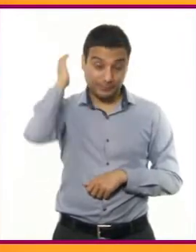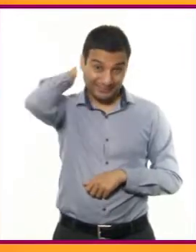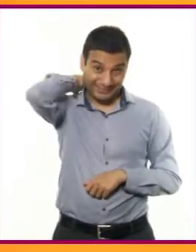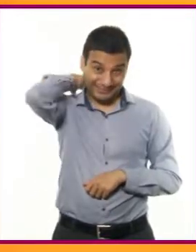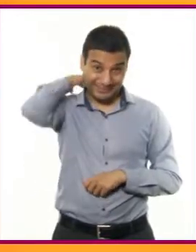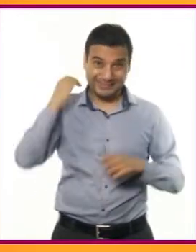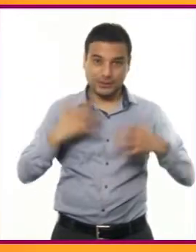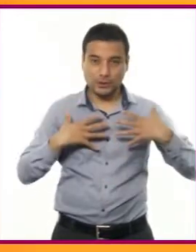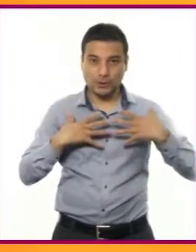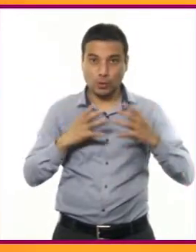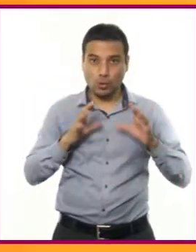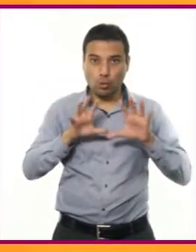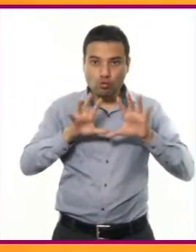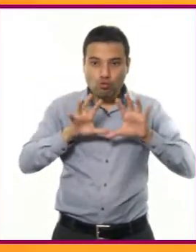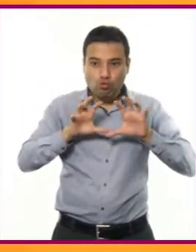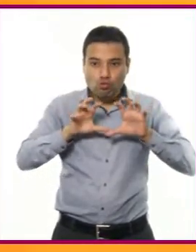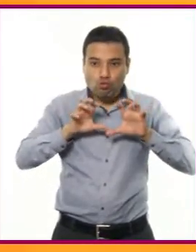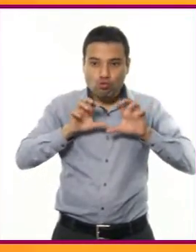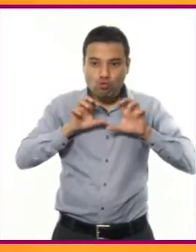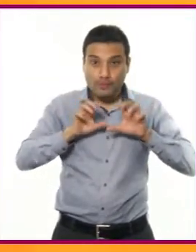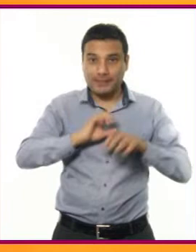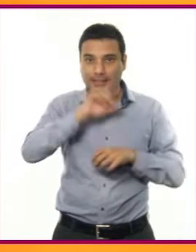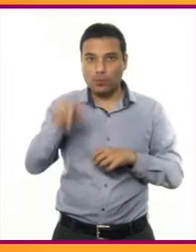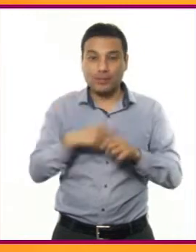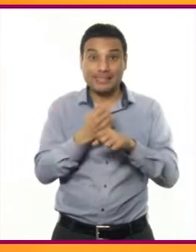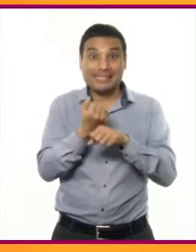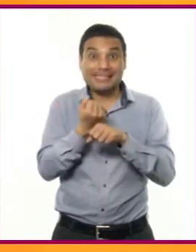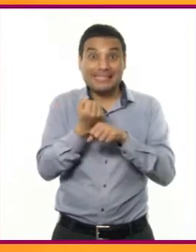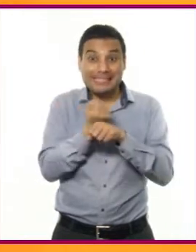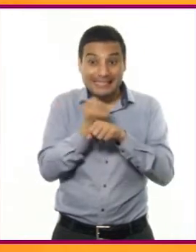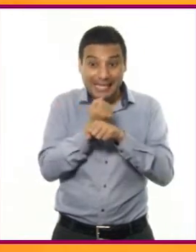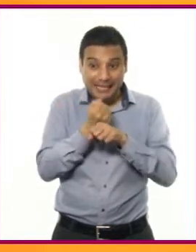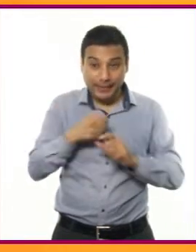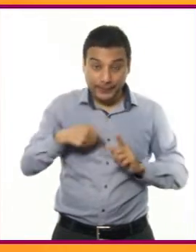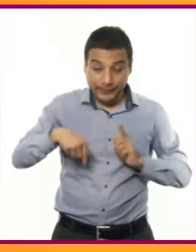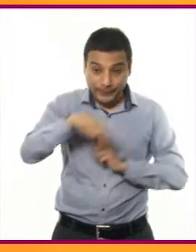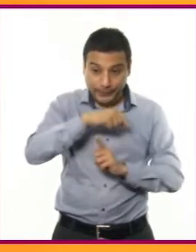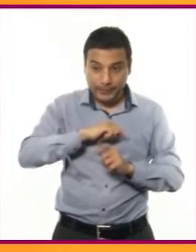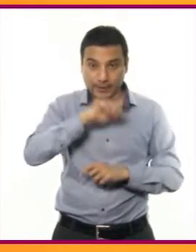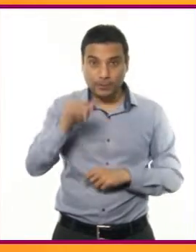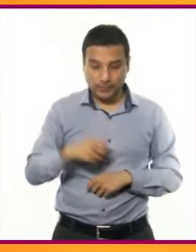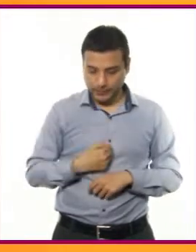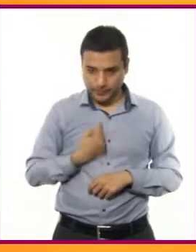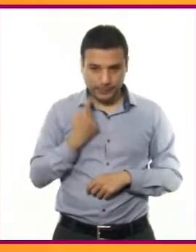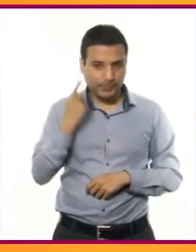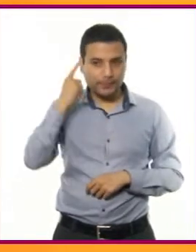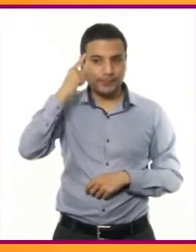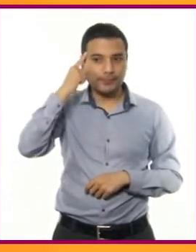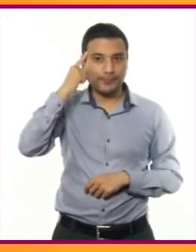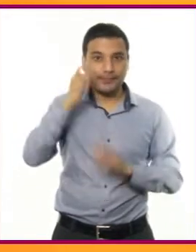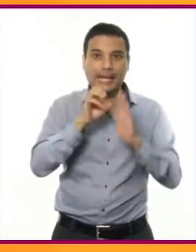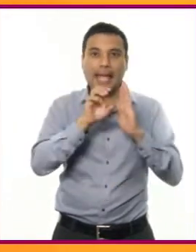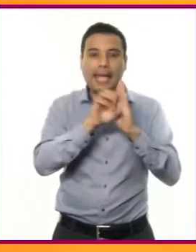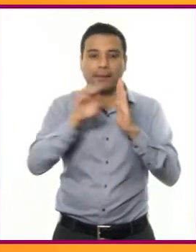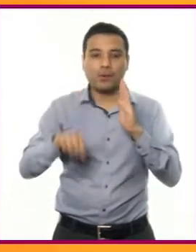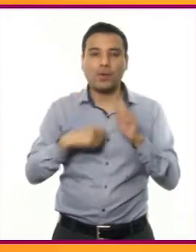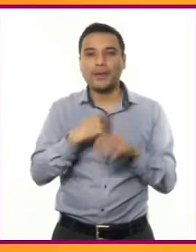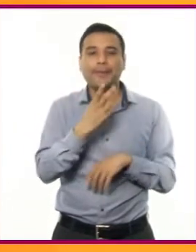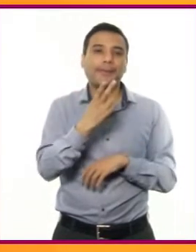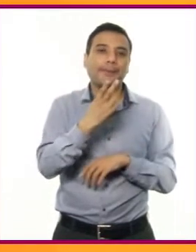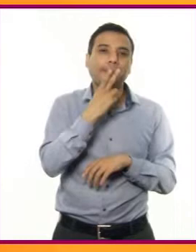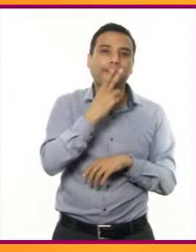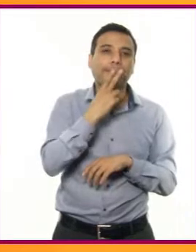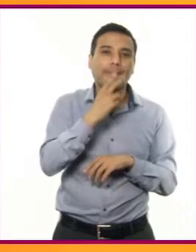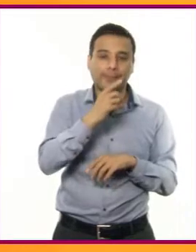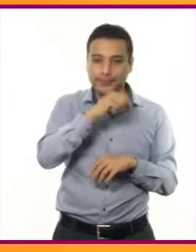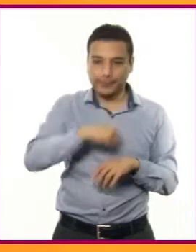nicotina y esta pasa a la sangre hasta llegar al cerebro. Cuando se inhala el humo, la nicotina tarda en llegar